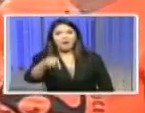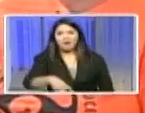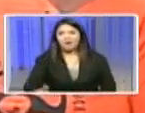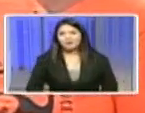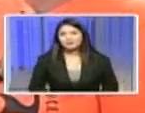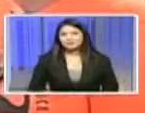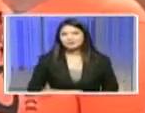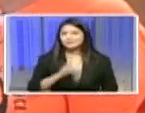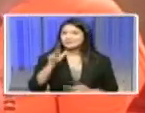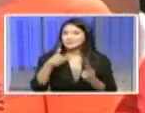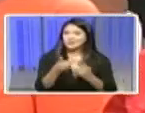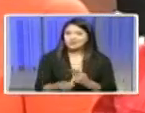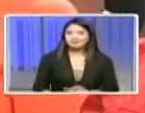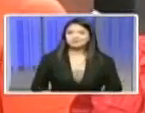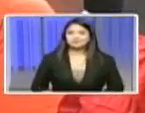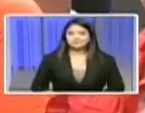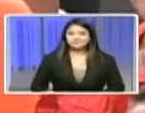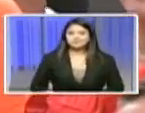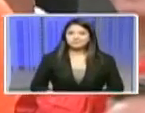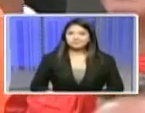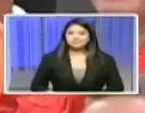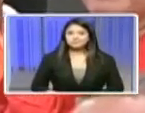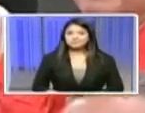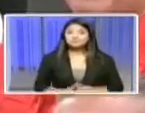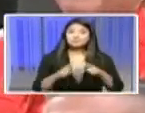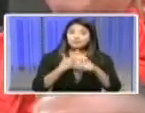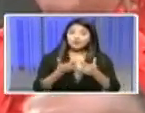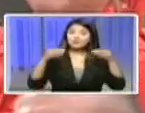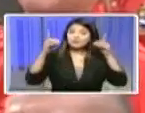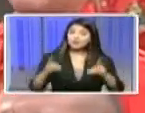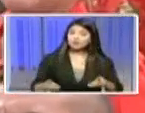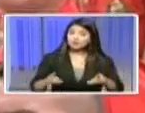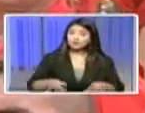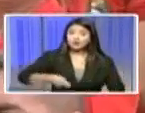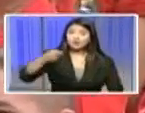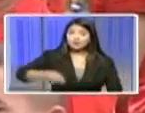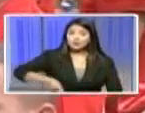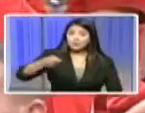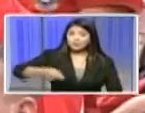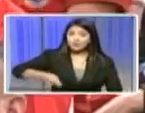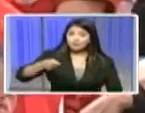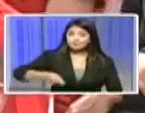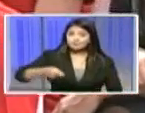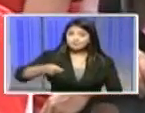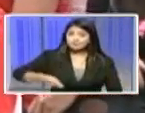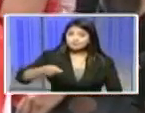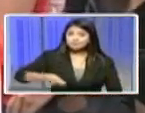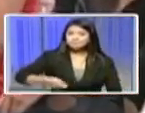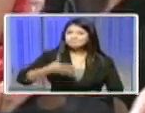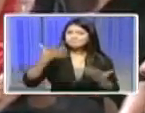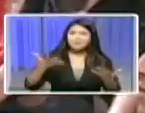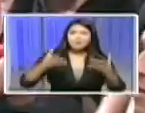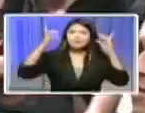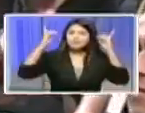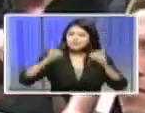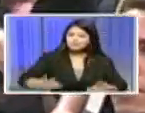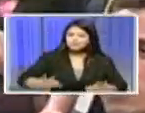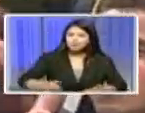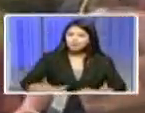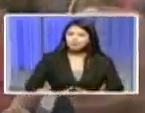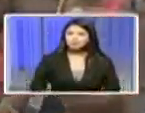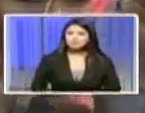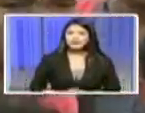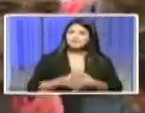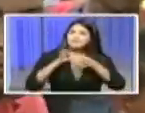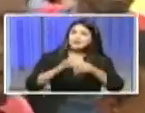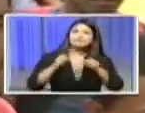Nada más. Así que esta decisión del Tribunal Supremo de Justicia es una decisión que